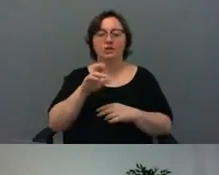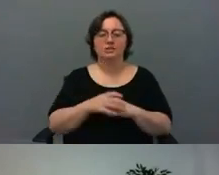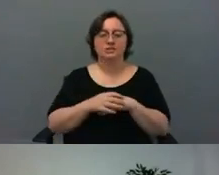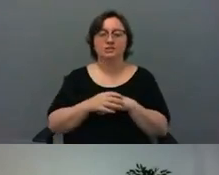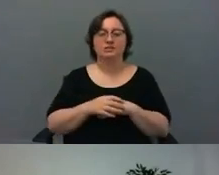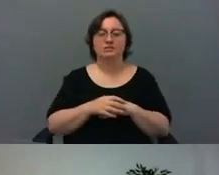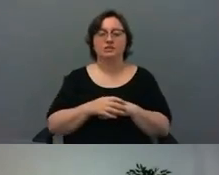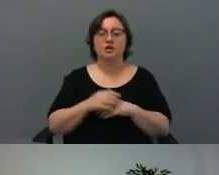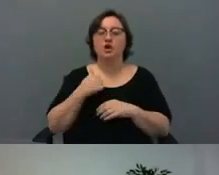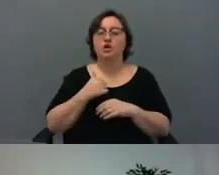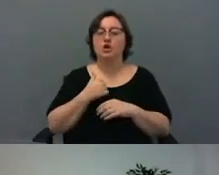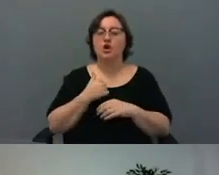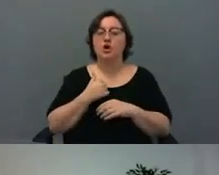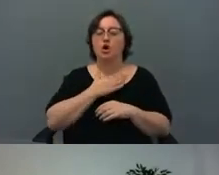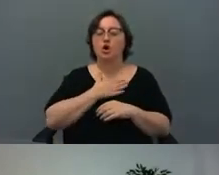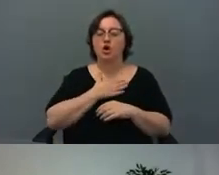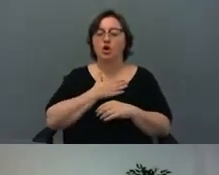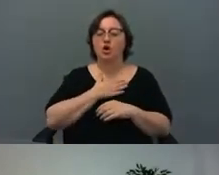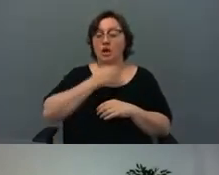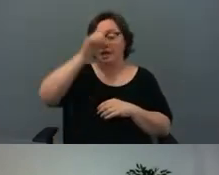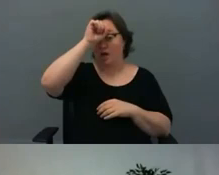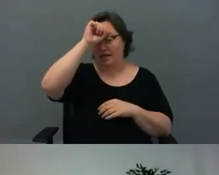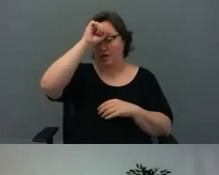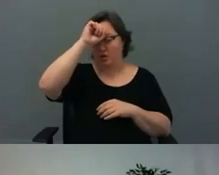Yo creo que